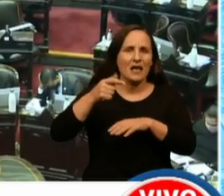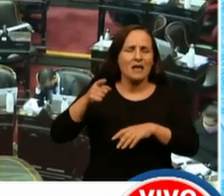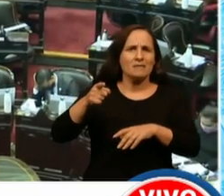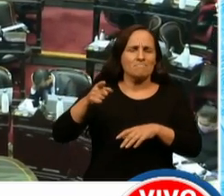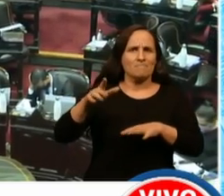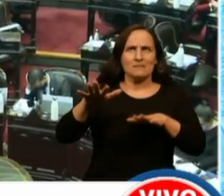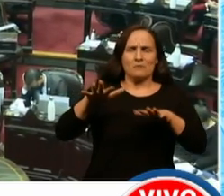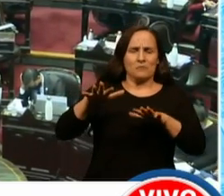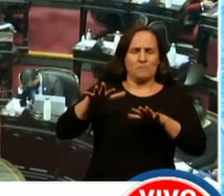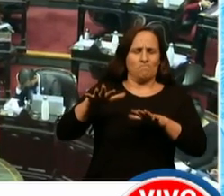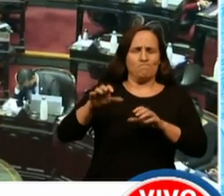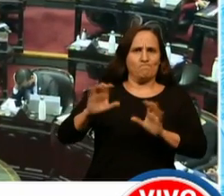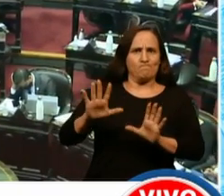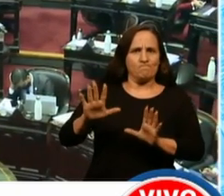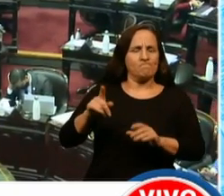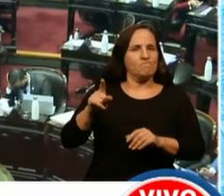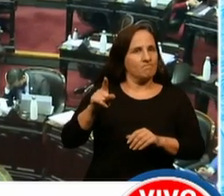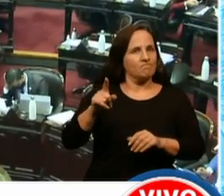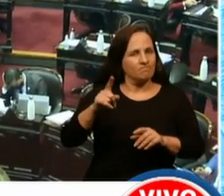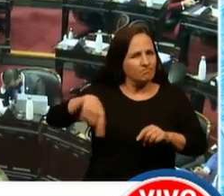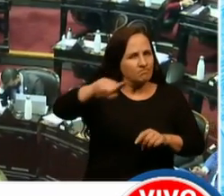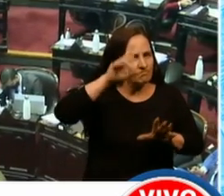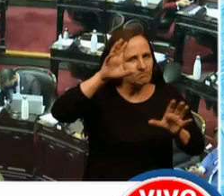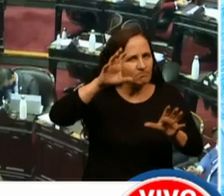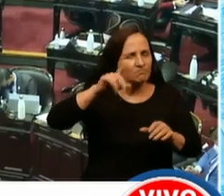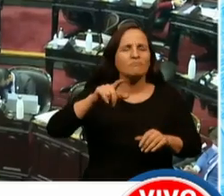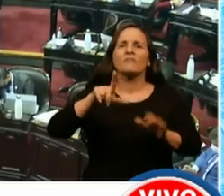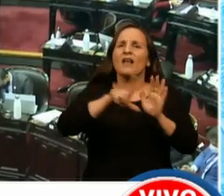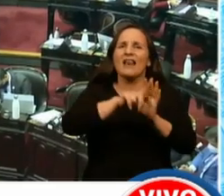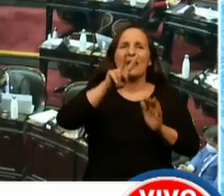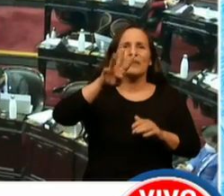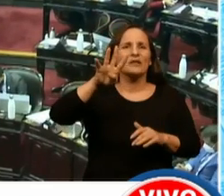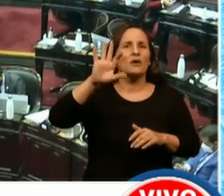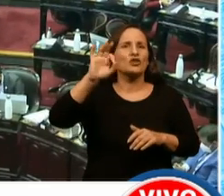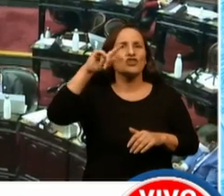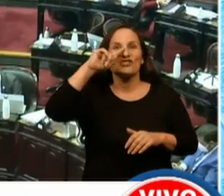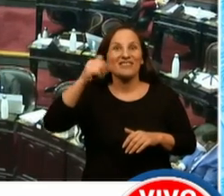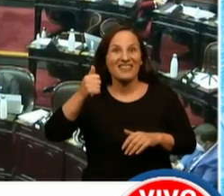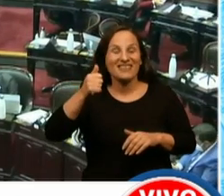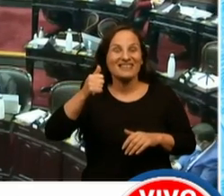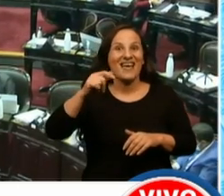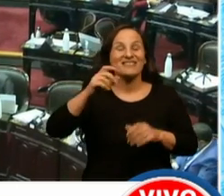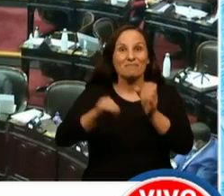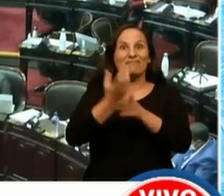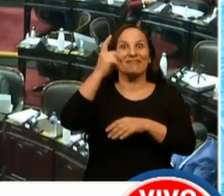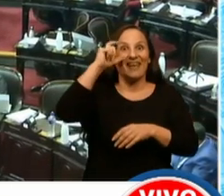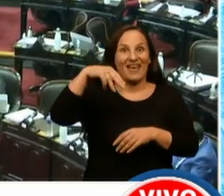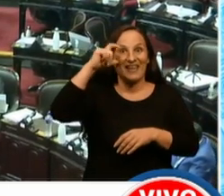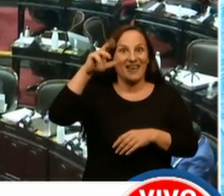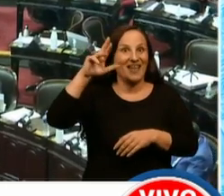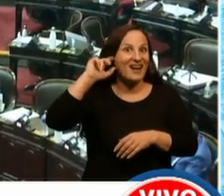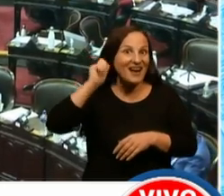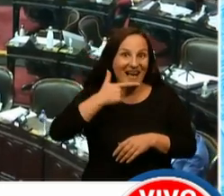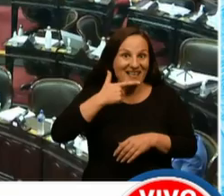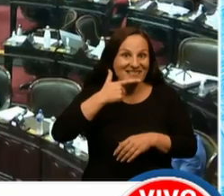miembros de la cámara que el enargás creado por la ley 24 076 y 1 que